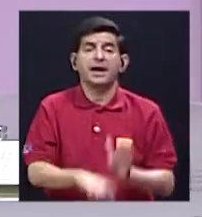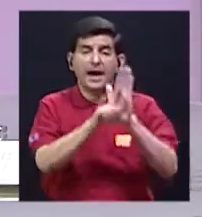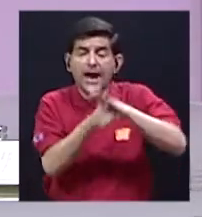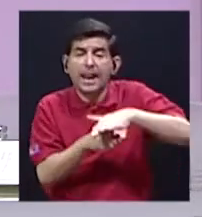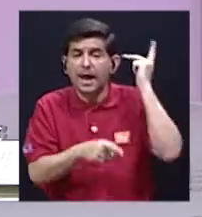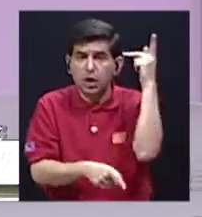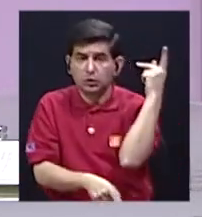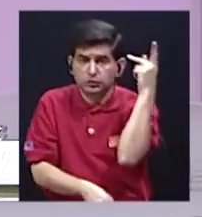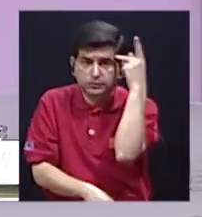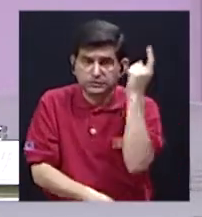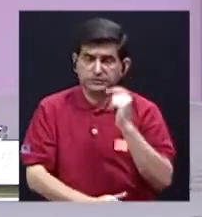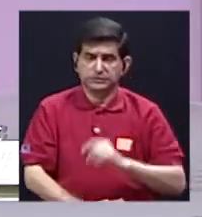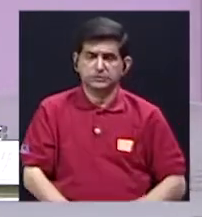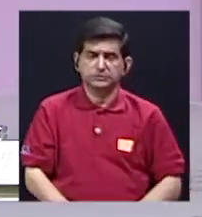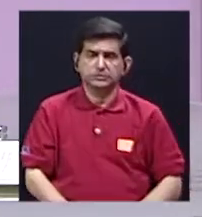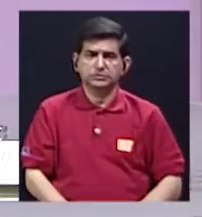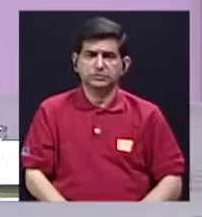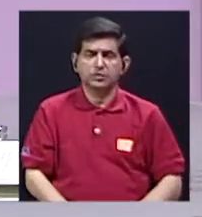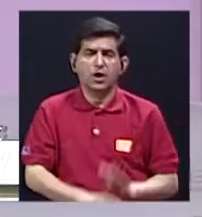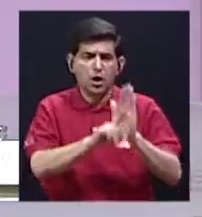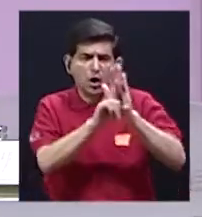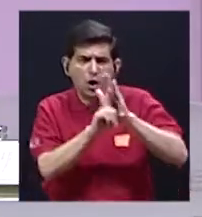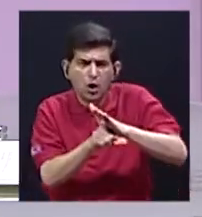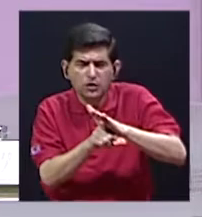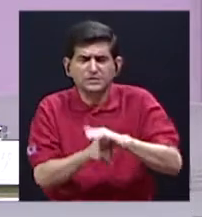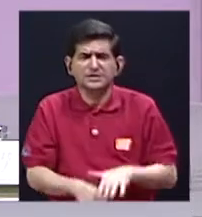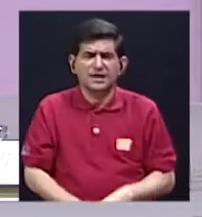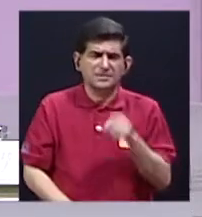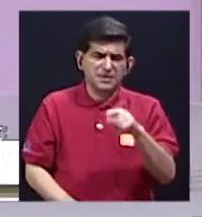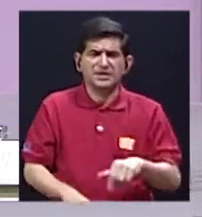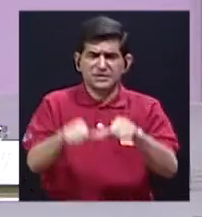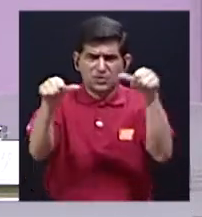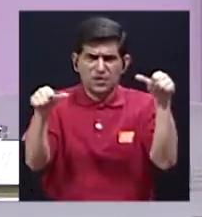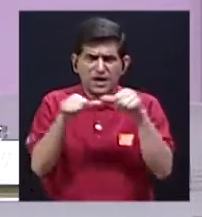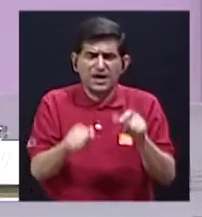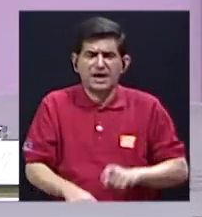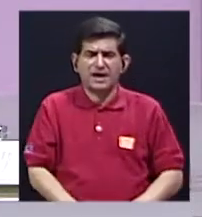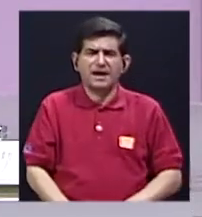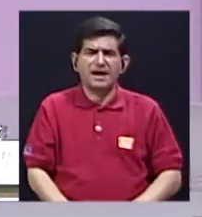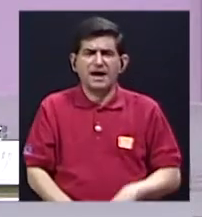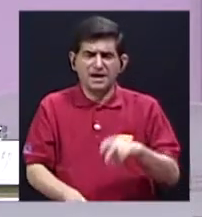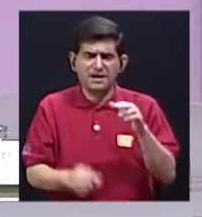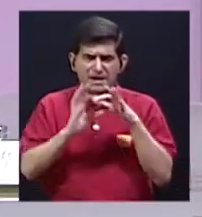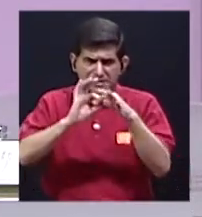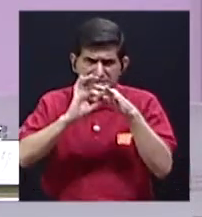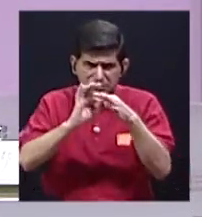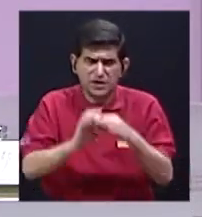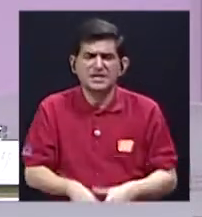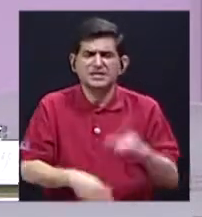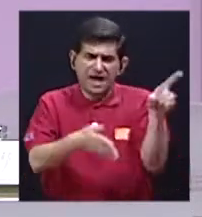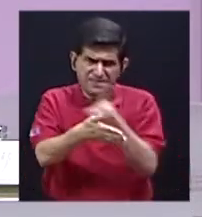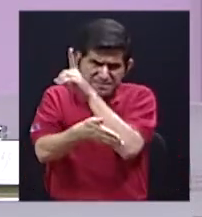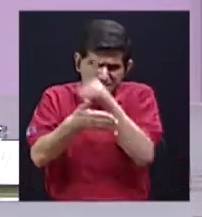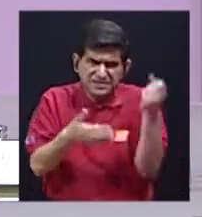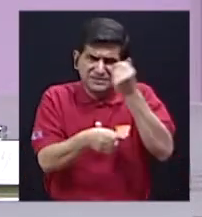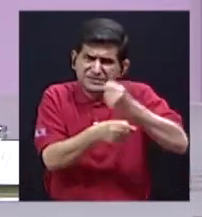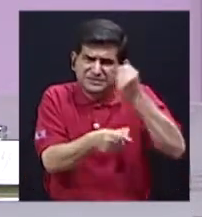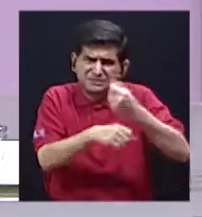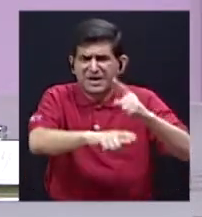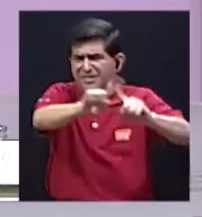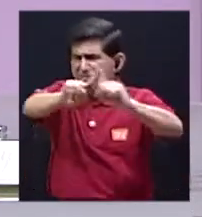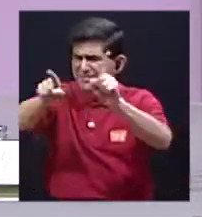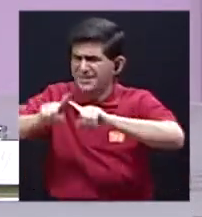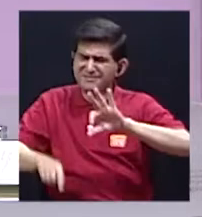también el hostigamiento sexual también la discriminación en el trabajo es decir hay una